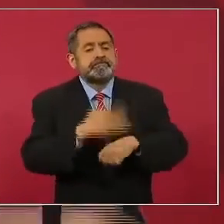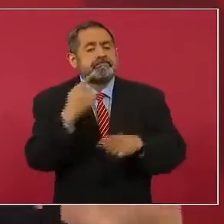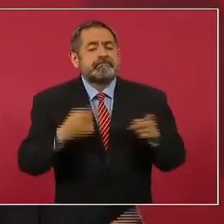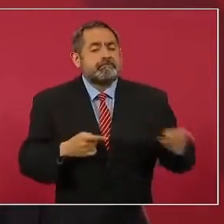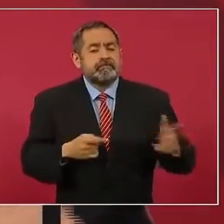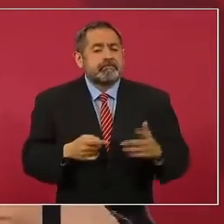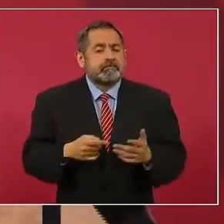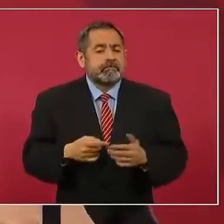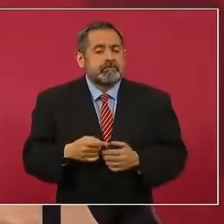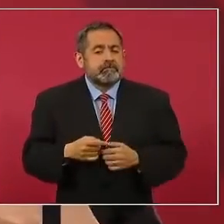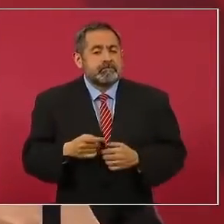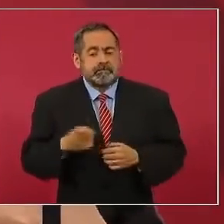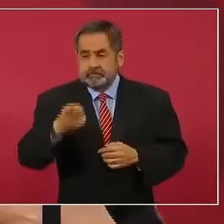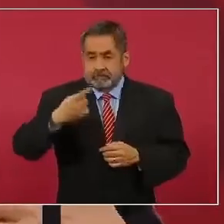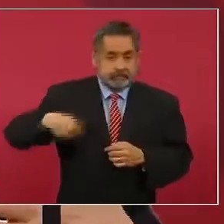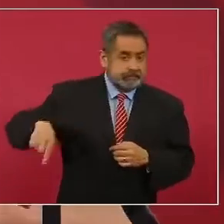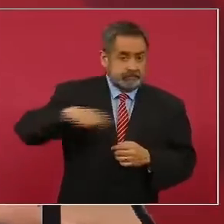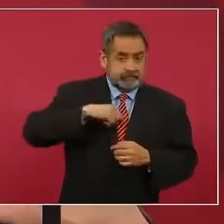se alentó